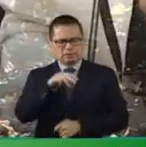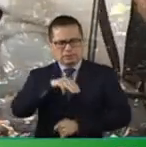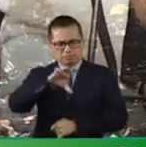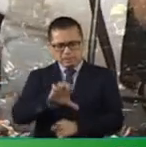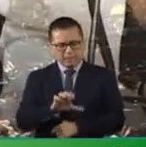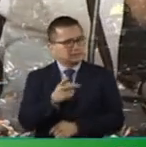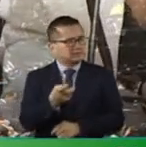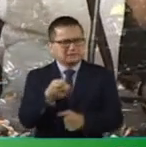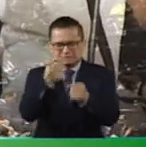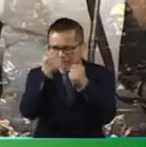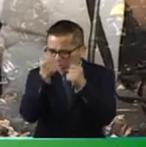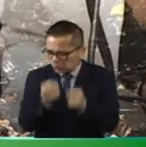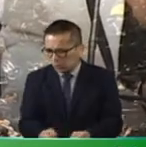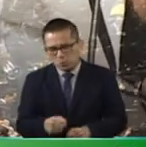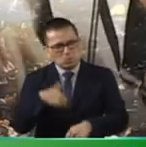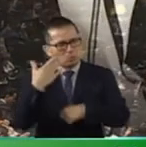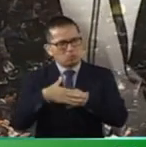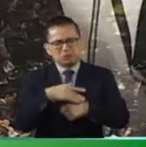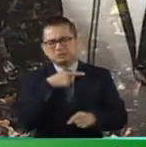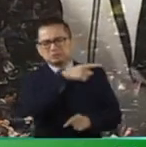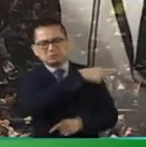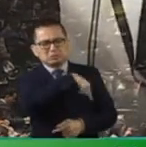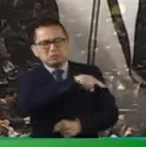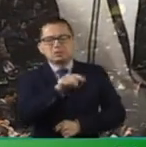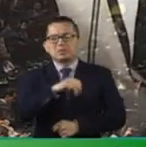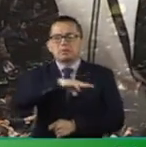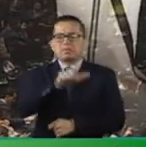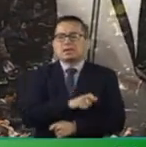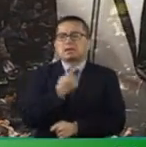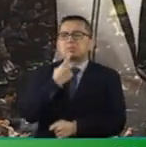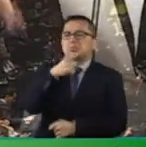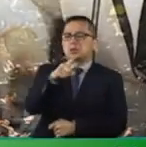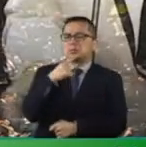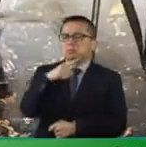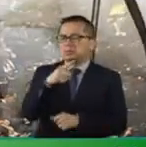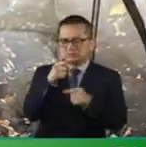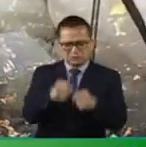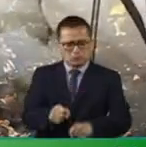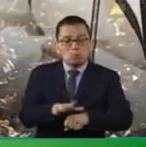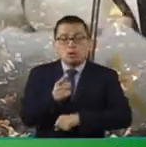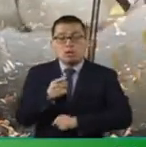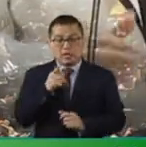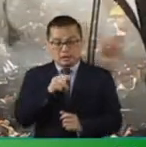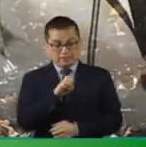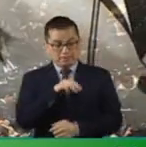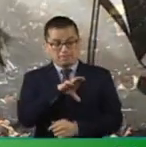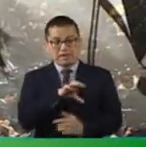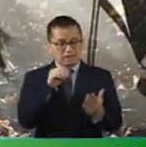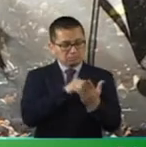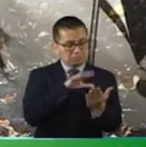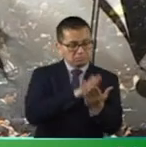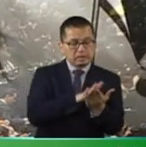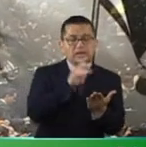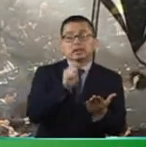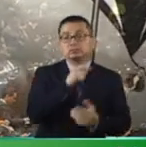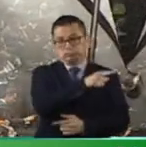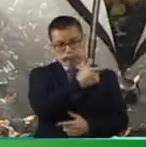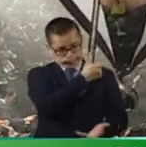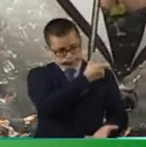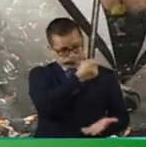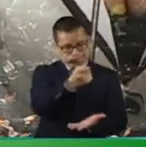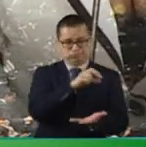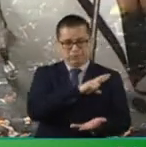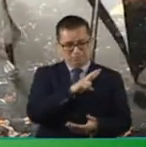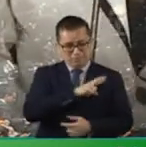vendrán demandas de los socios del T-MEC, porque algo que estaba en el T-MEC era precisamente la inversión privada en materia energética. Por